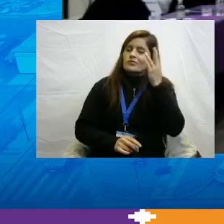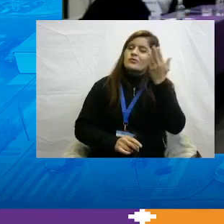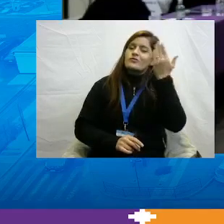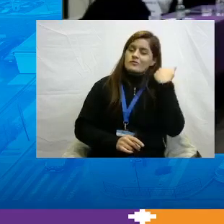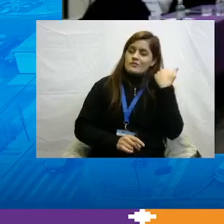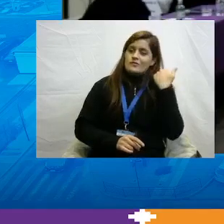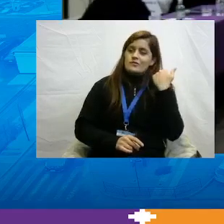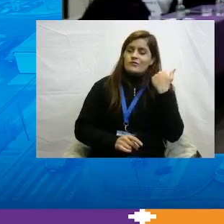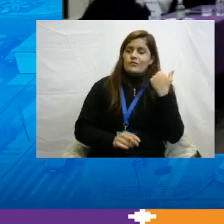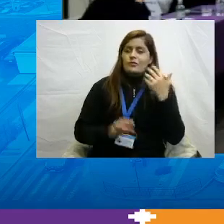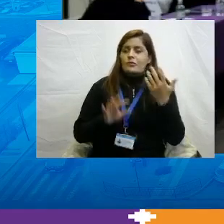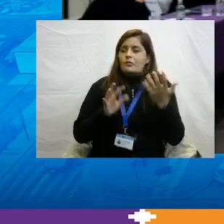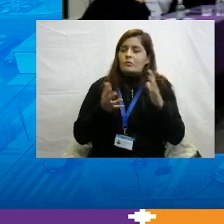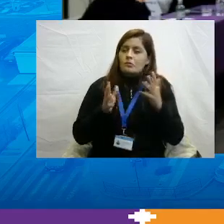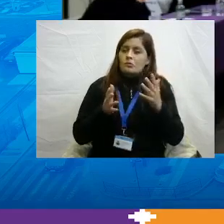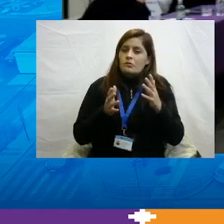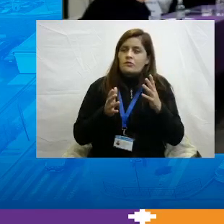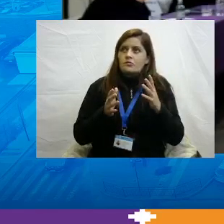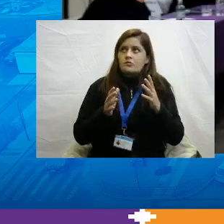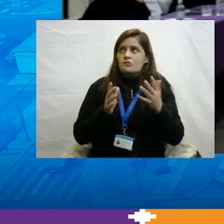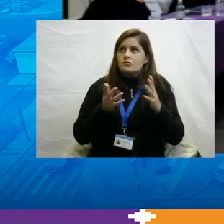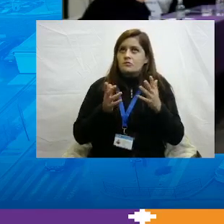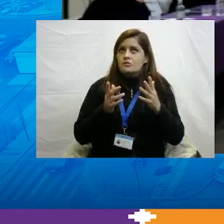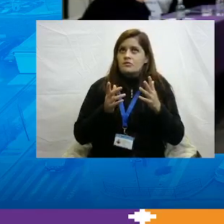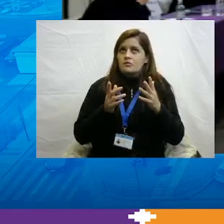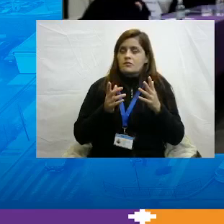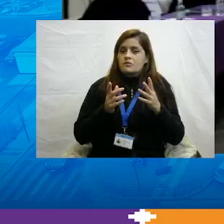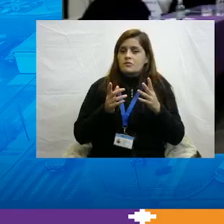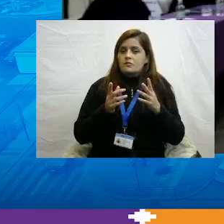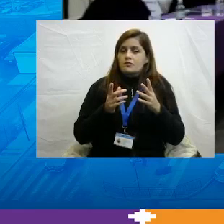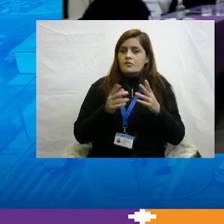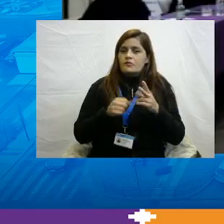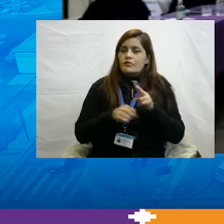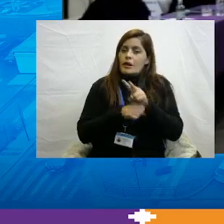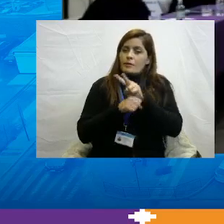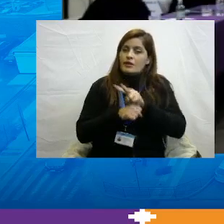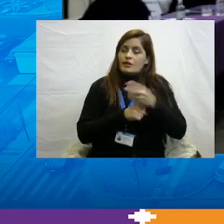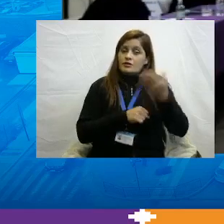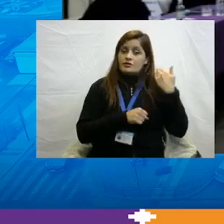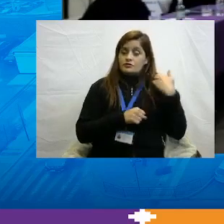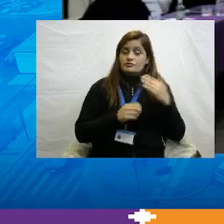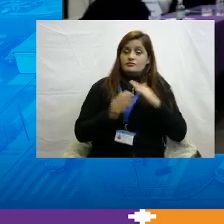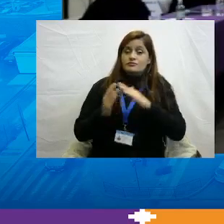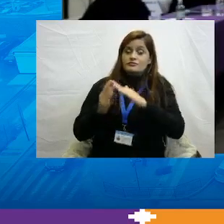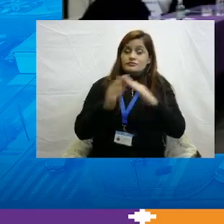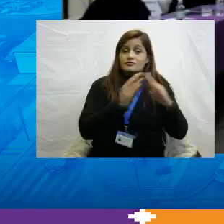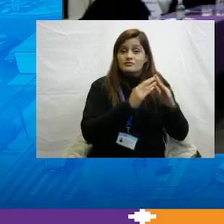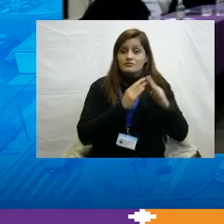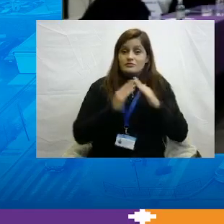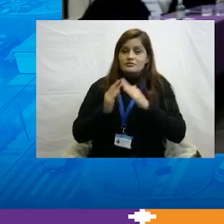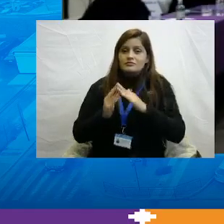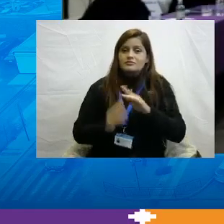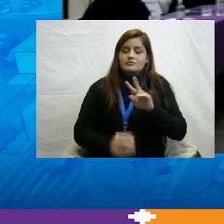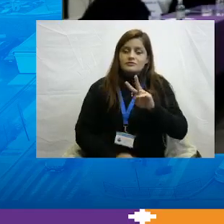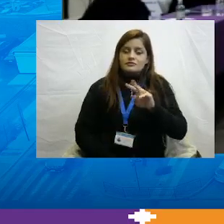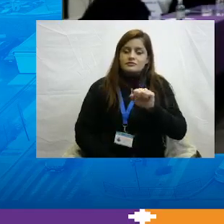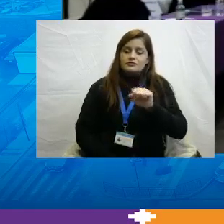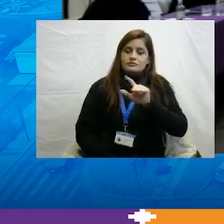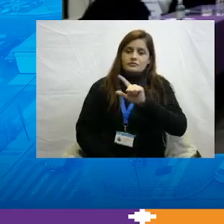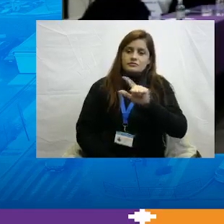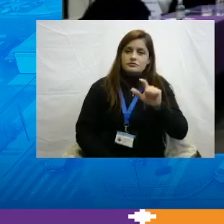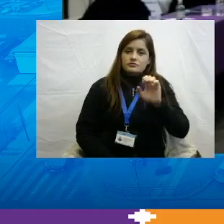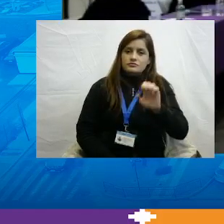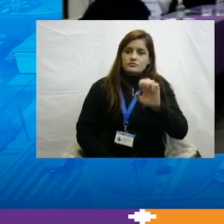atrás, probablemente incluso puede haber sido durante la administración anterior, la Junta de Vecinos de la población Bella Esperanza